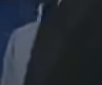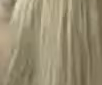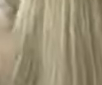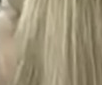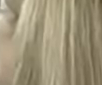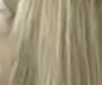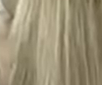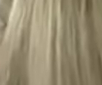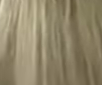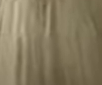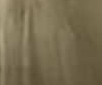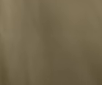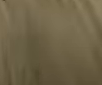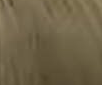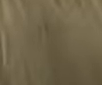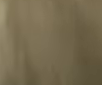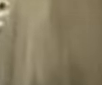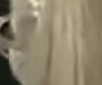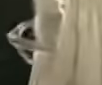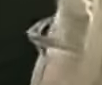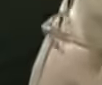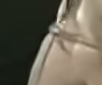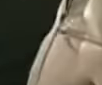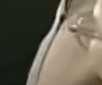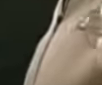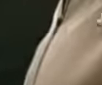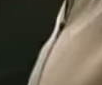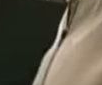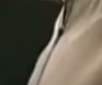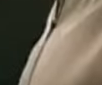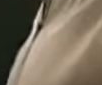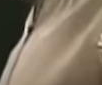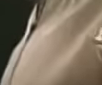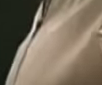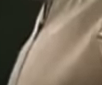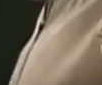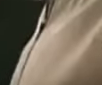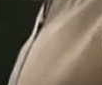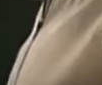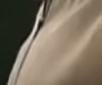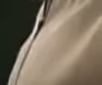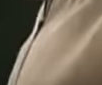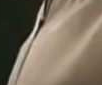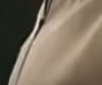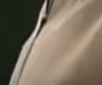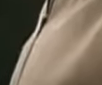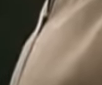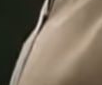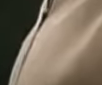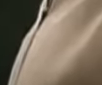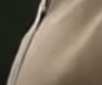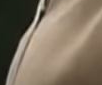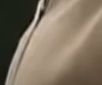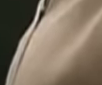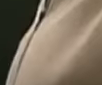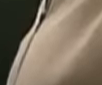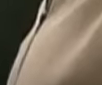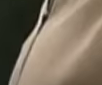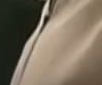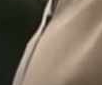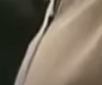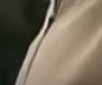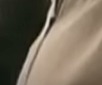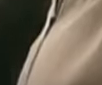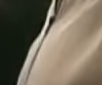apoyo para los diferentes proyectos en sus municipios. En este momento, el jefe de Estado venezolano, Nicolás Maduro Moros, continúa en